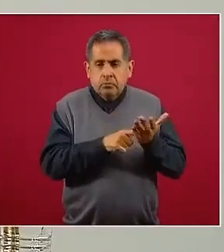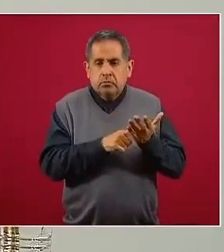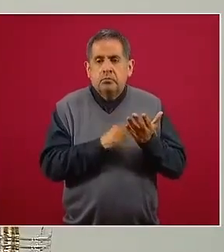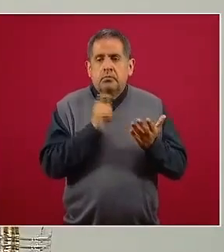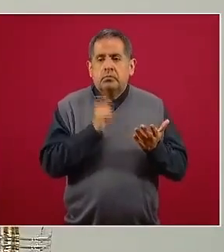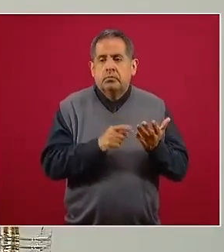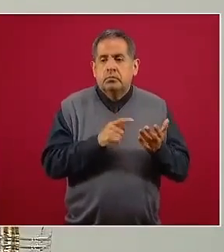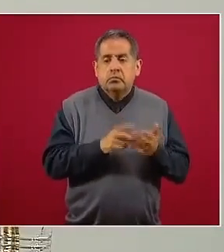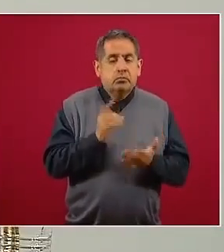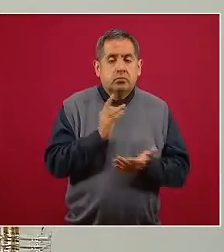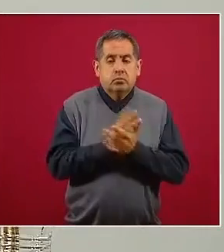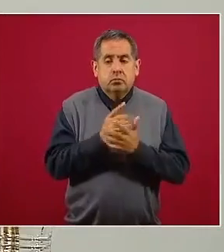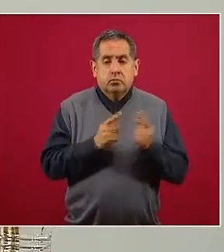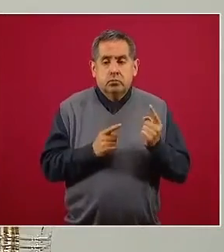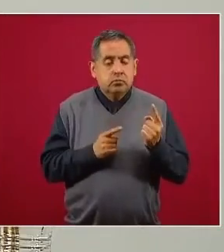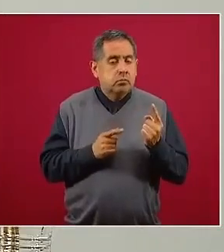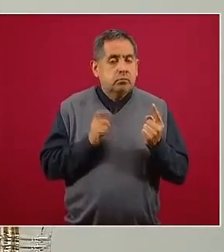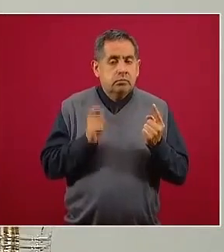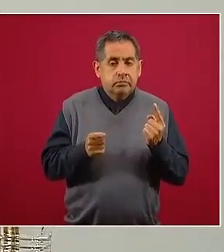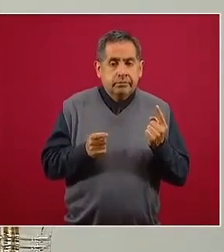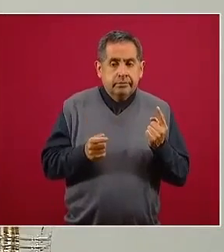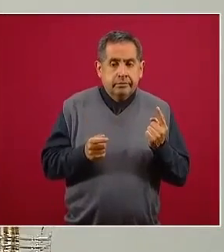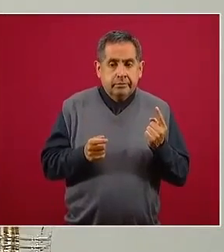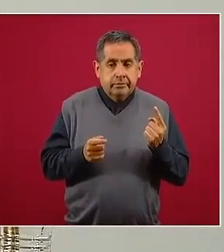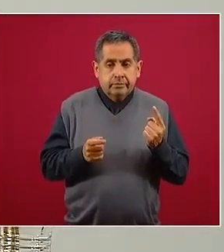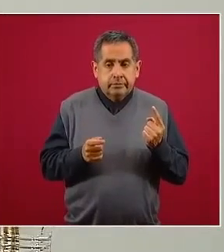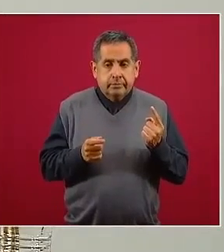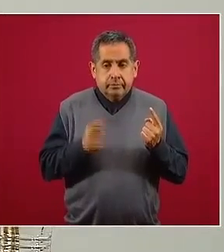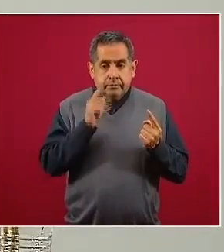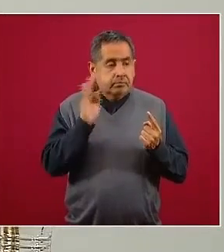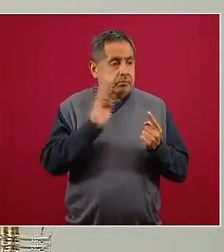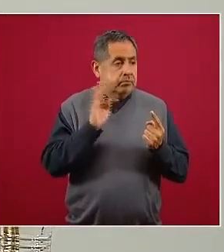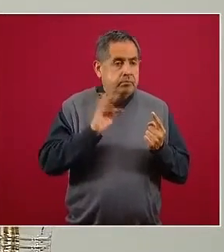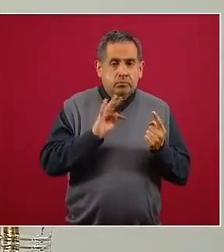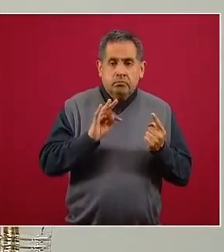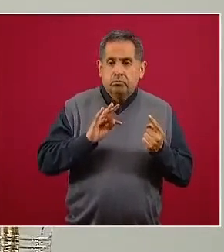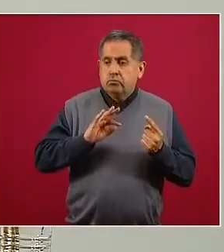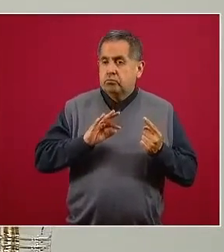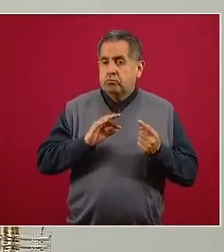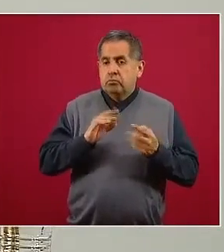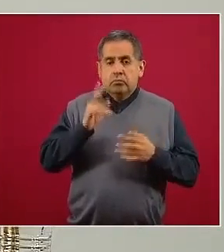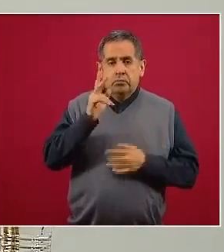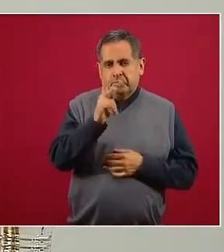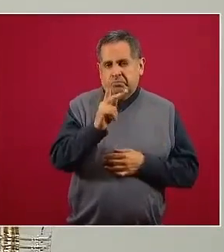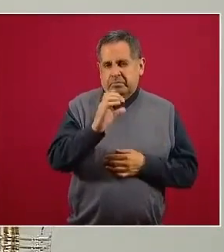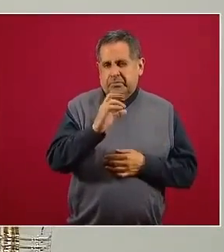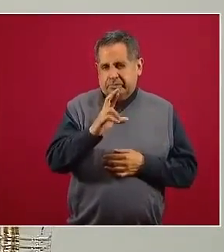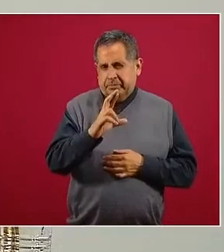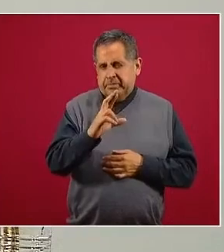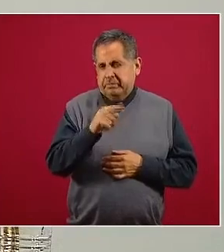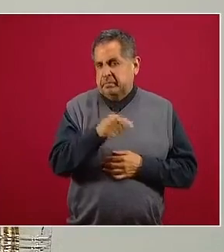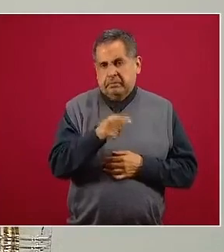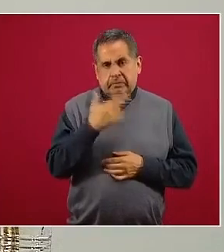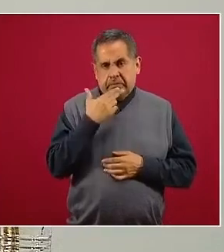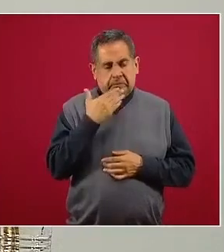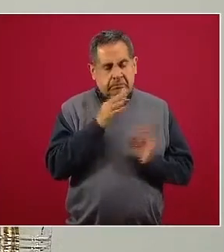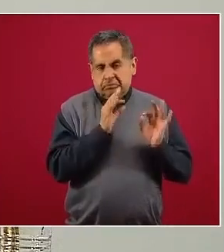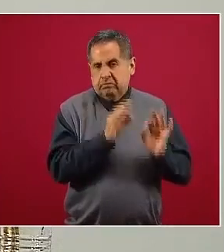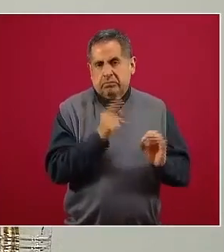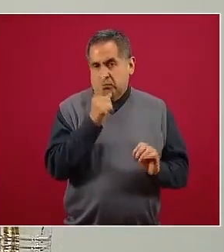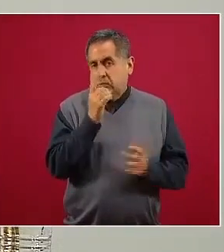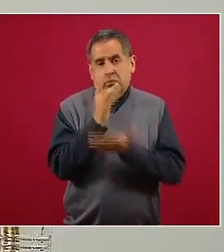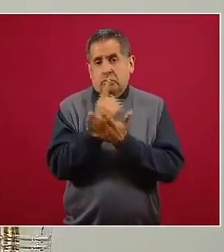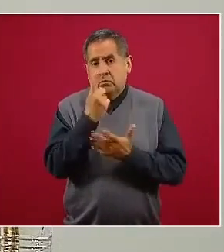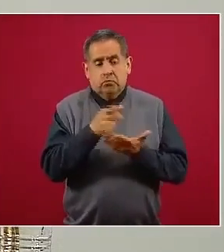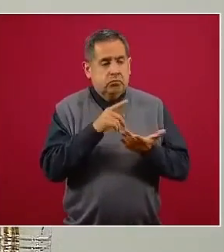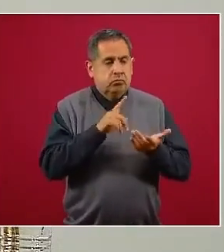las mismas, solamente han estado en el marco de la reacción en cadena de la polimerasa, es decir, las pruebas PCR, y son las únicas que hasta el